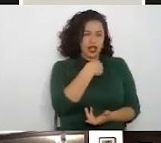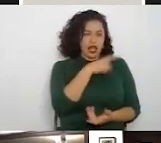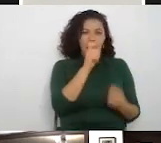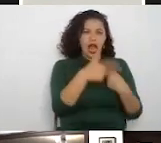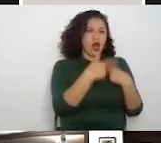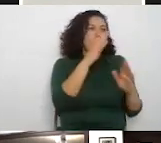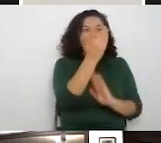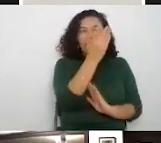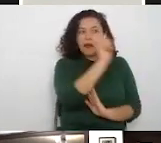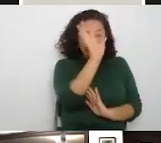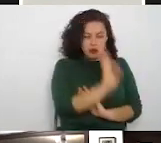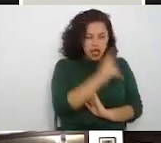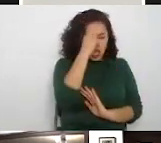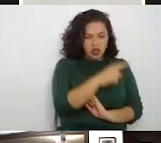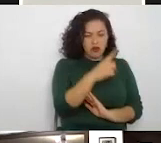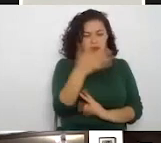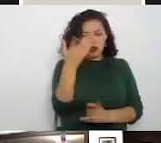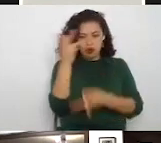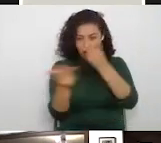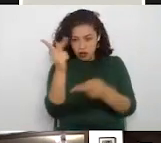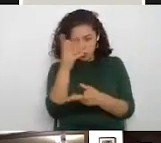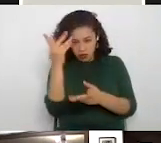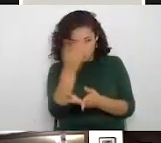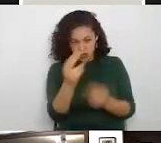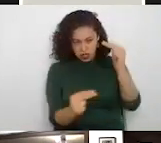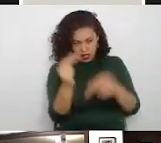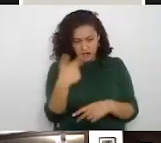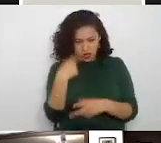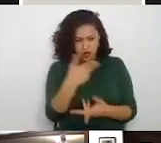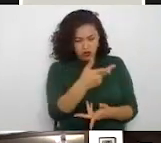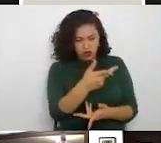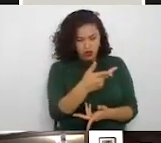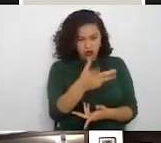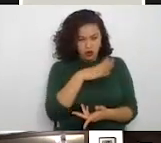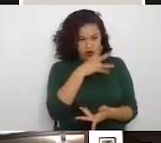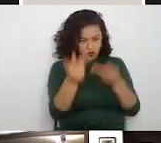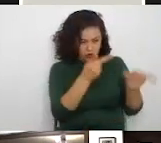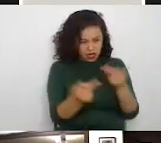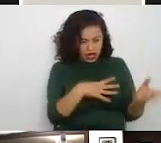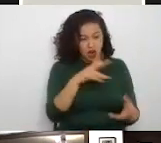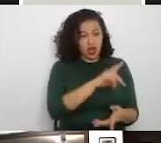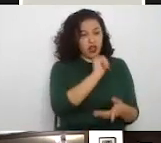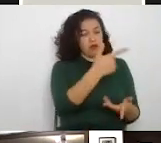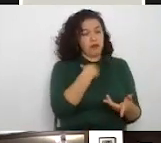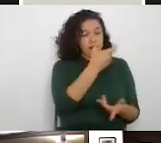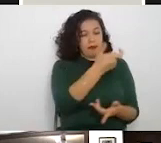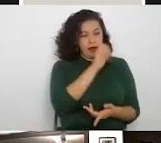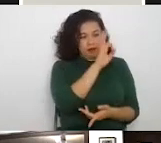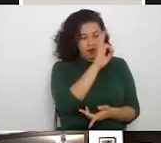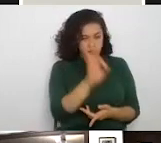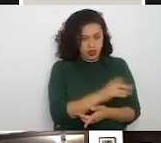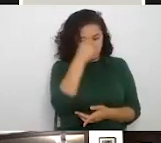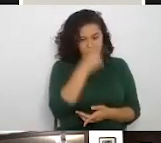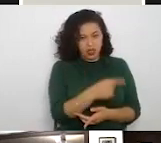del resultado de ese estudio socioeconómico, lo desconozco cómo funciona cada una de las instituciones